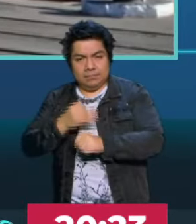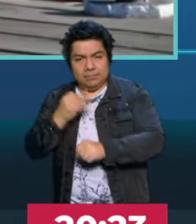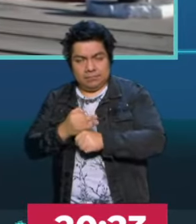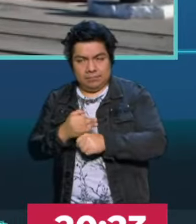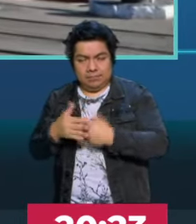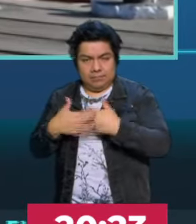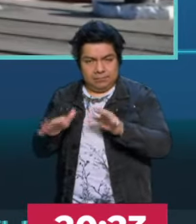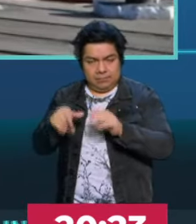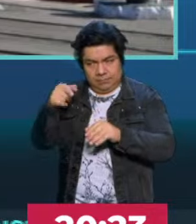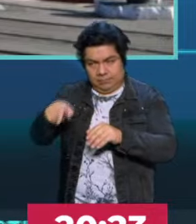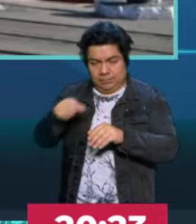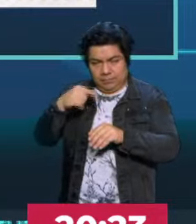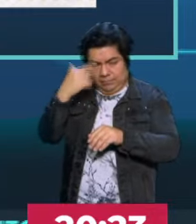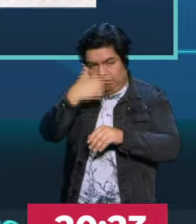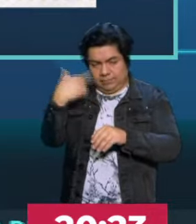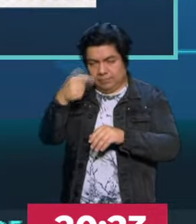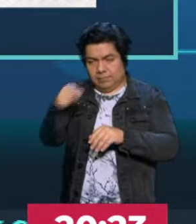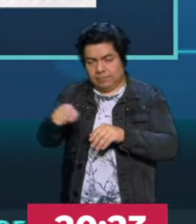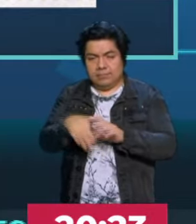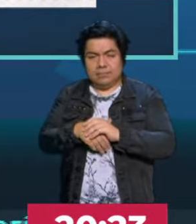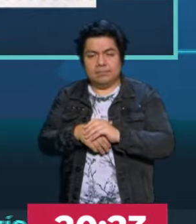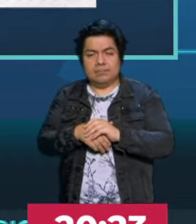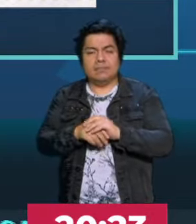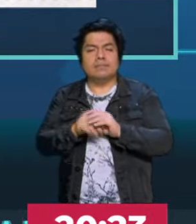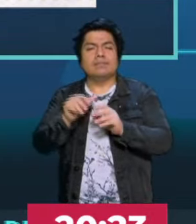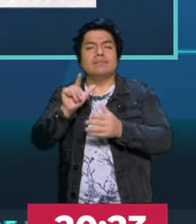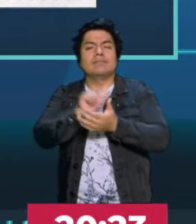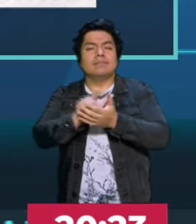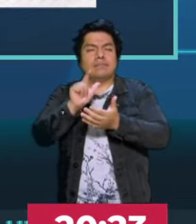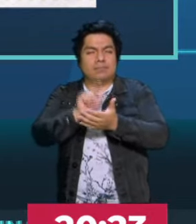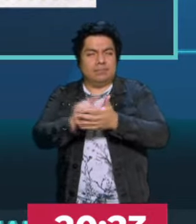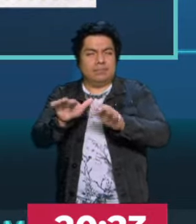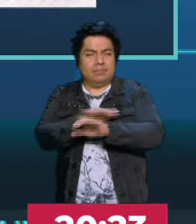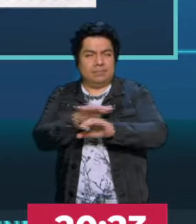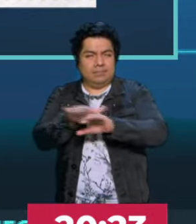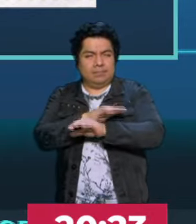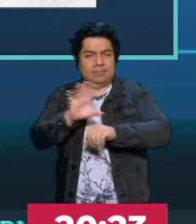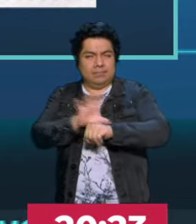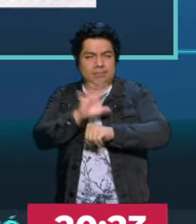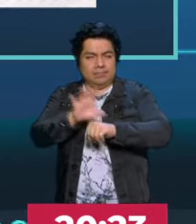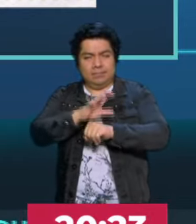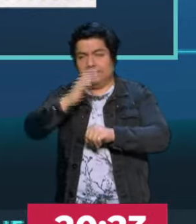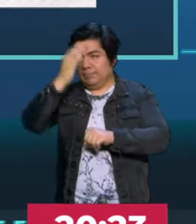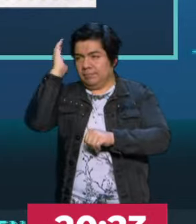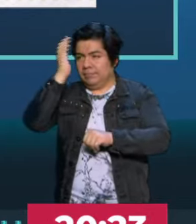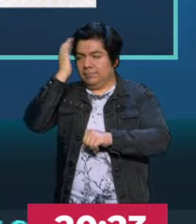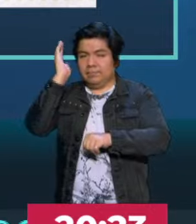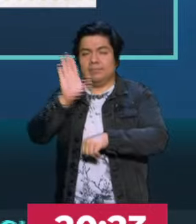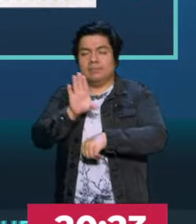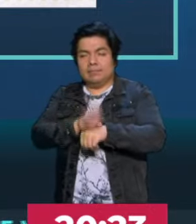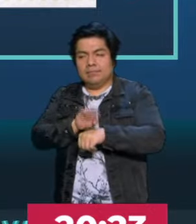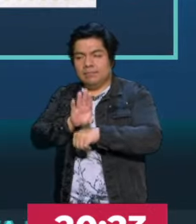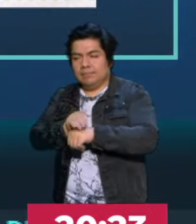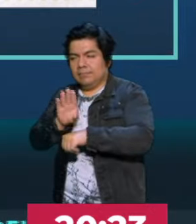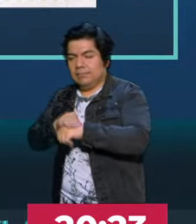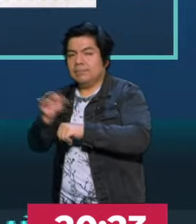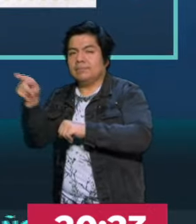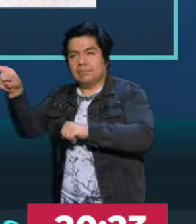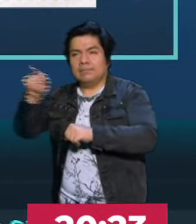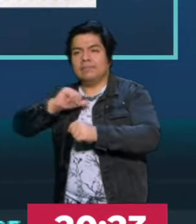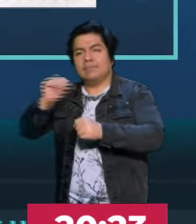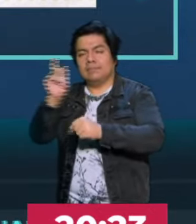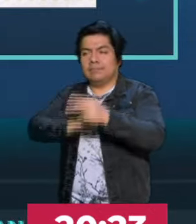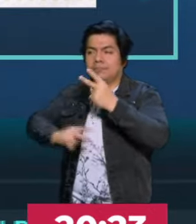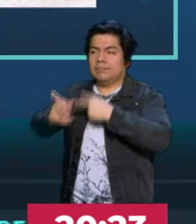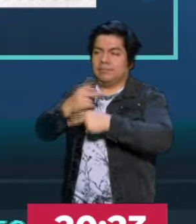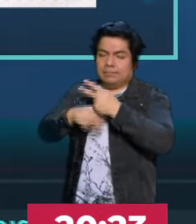apertura a partir de la reforma energética de Enrique Peña Nieto, de dar permisos de importación para que se abriera